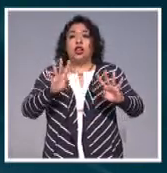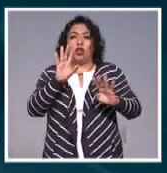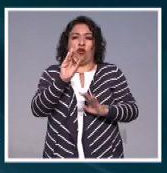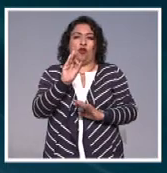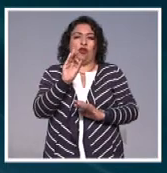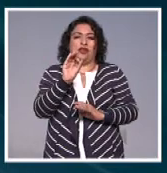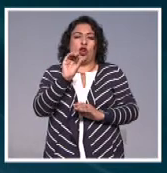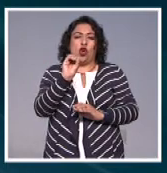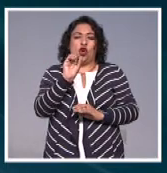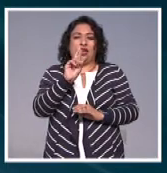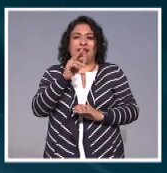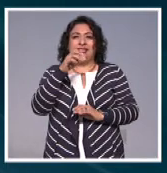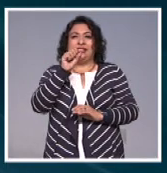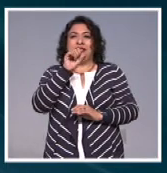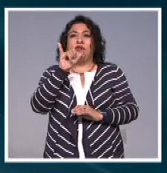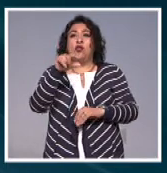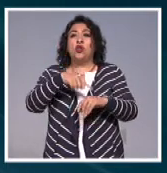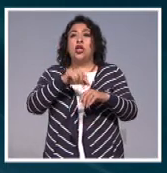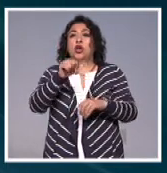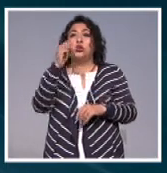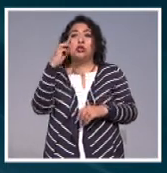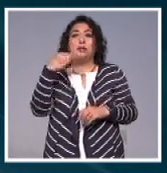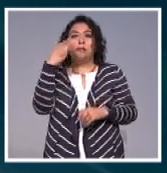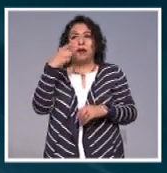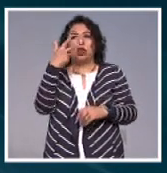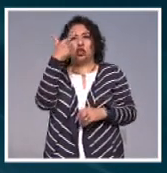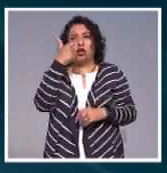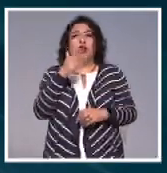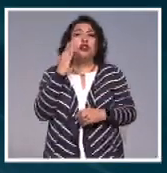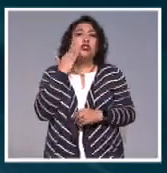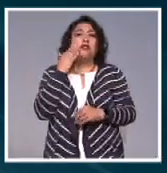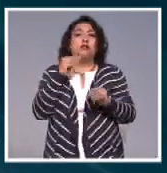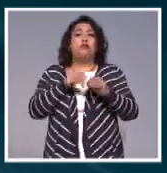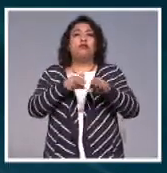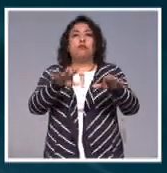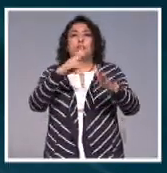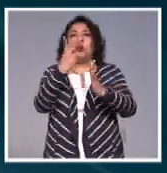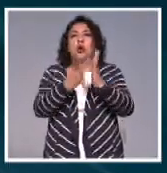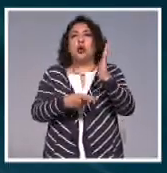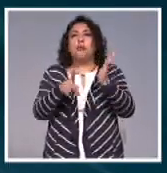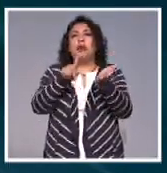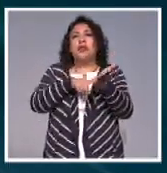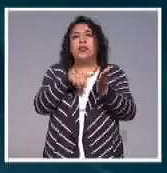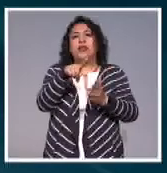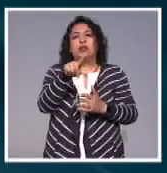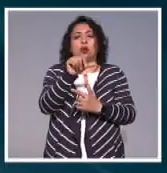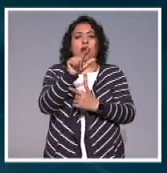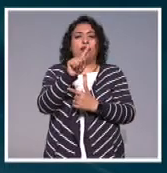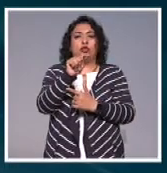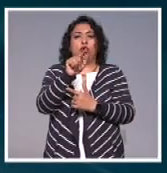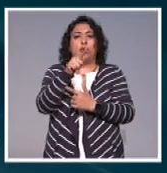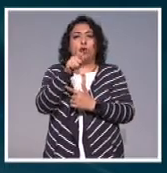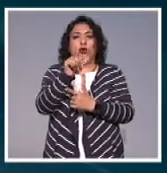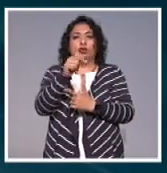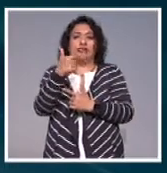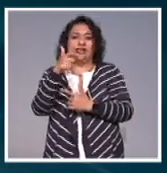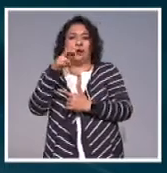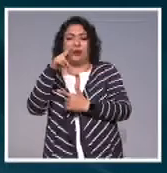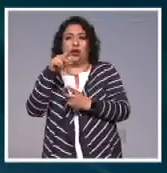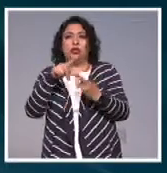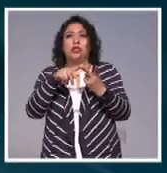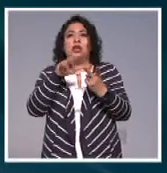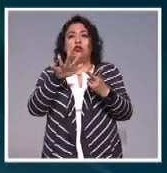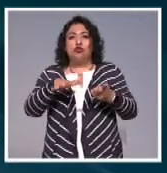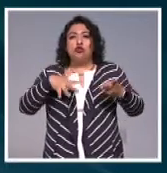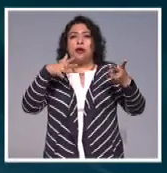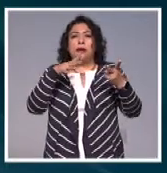Sinfónica Nacional transmitirá el 11 de marzo a las 20 horas por Facebook un programa que incluye las obras Antropolosis de Gabriela Ortiz,